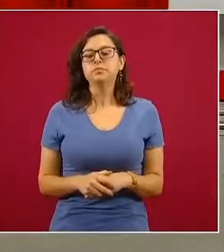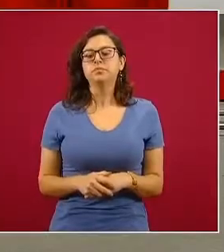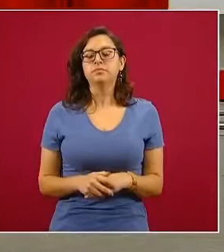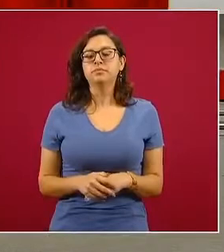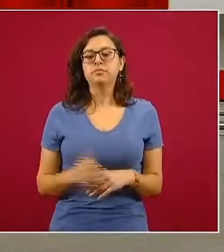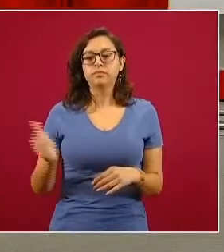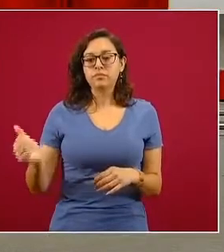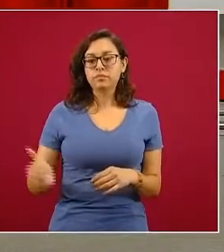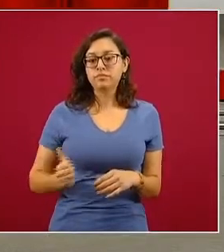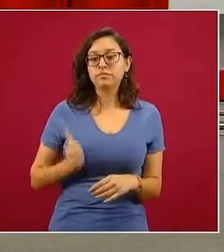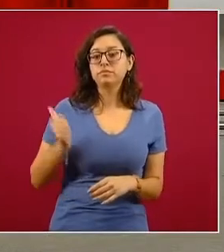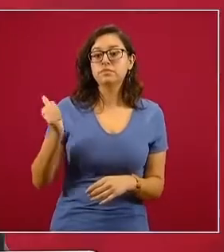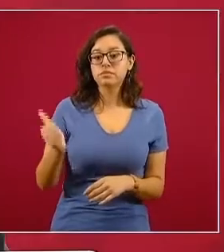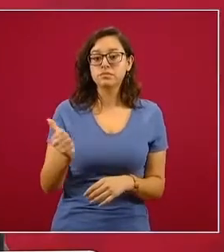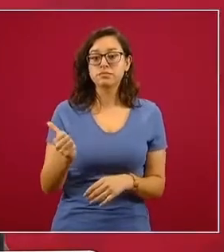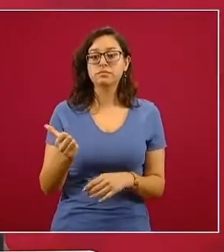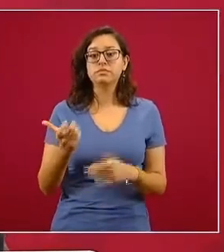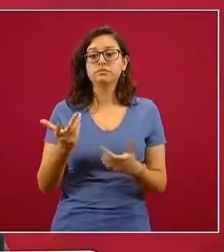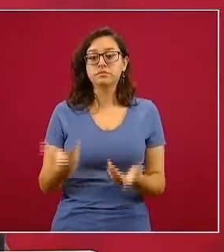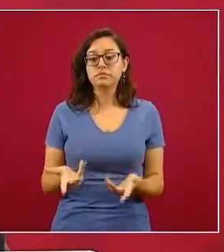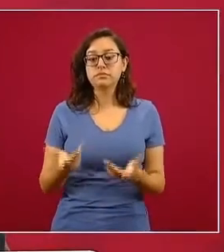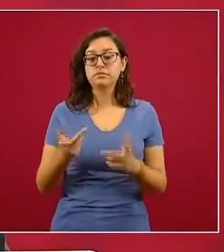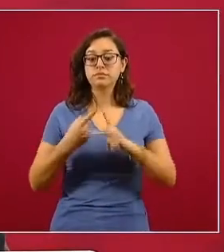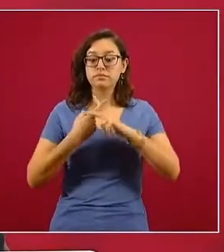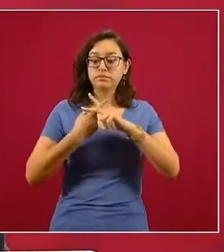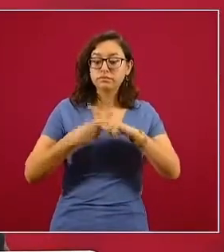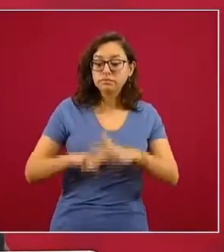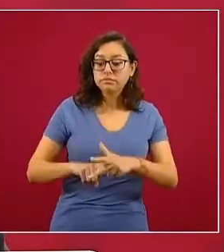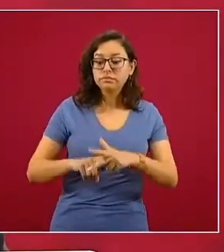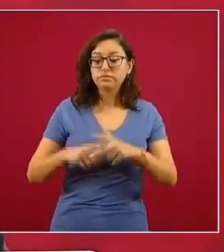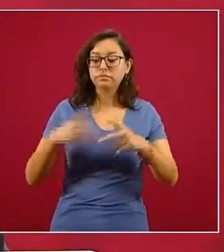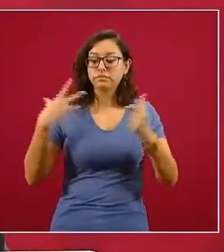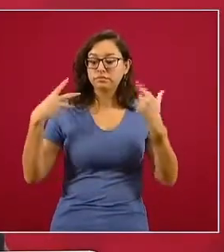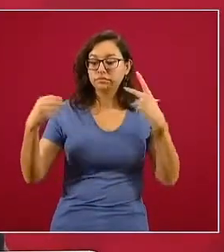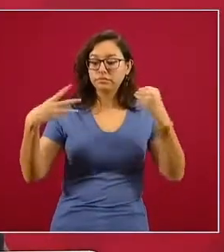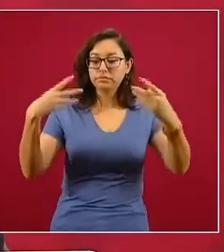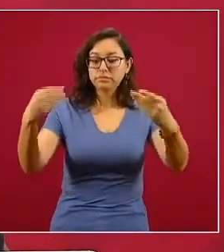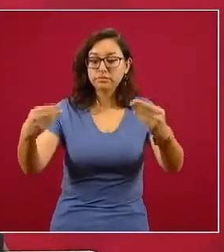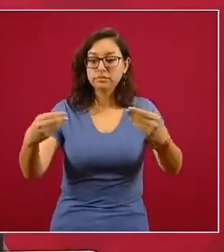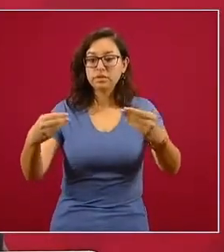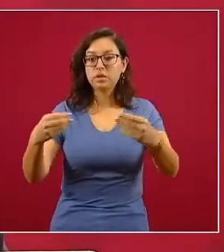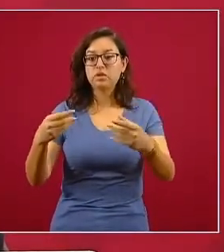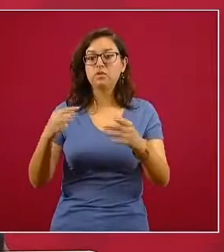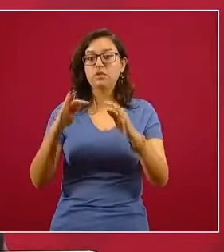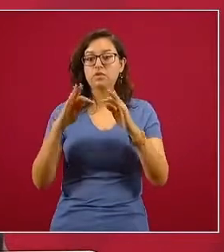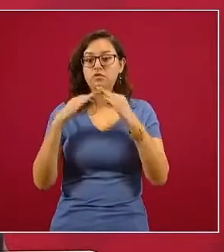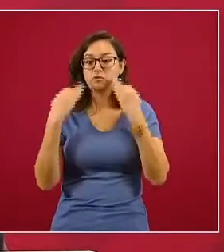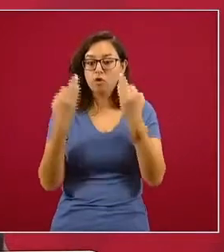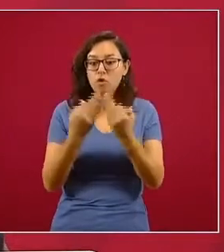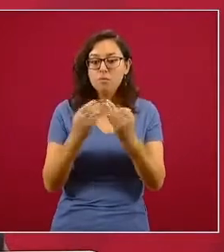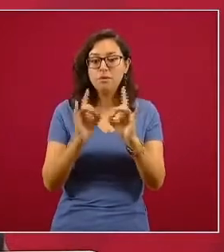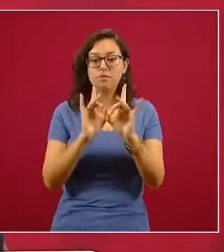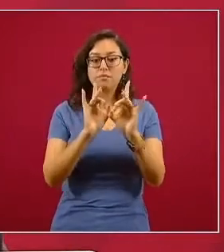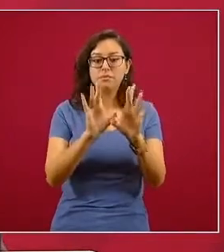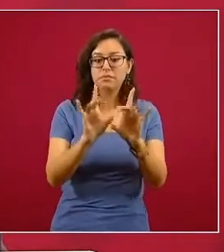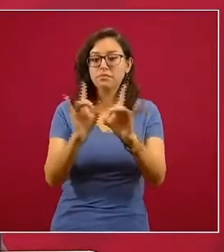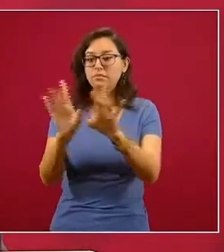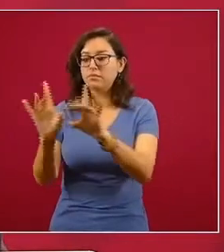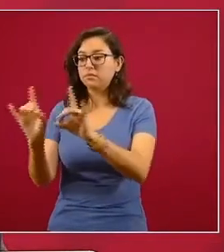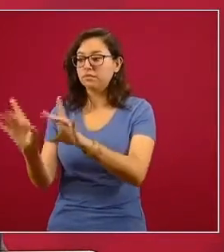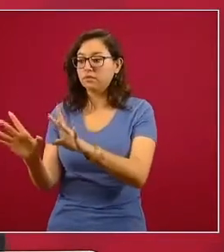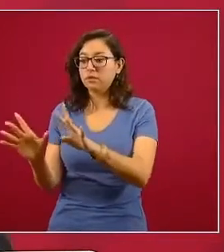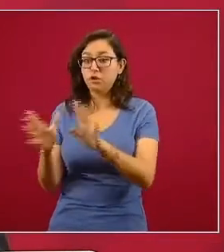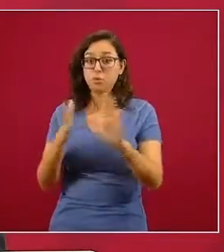proyecciones de en qué momento y en qué condición se encontrará la epidemia no son